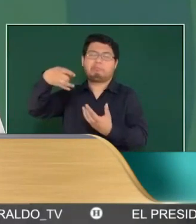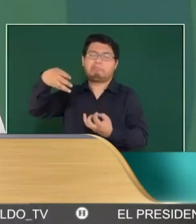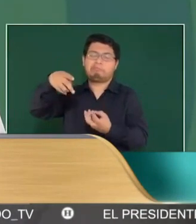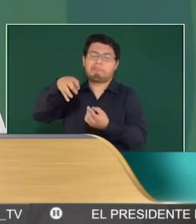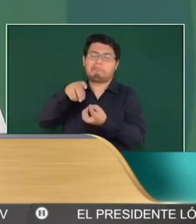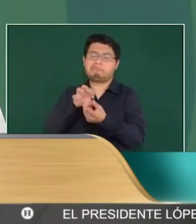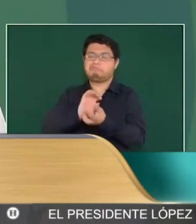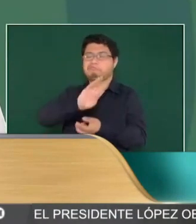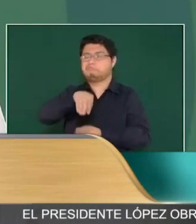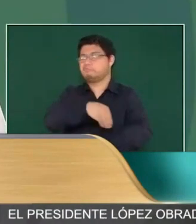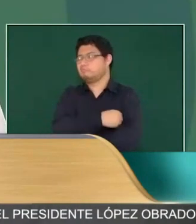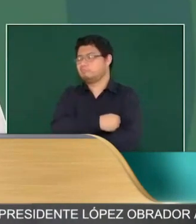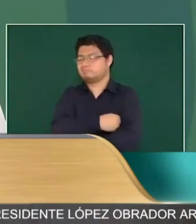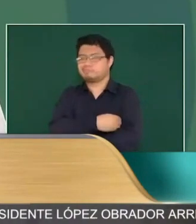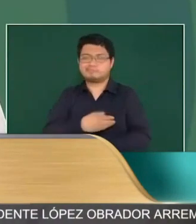del artículo